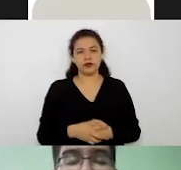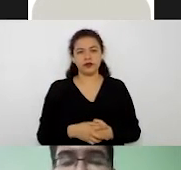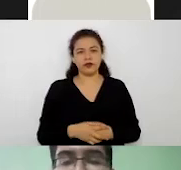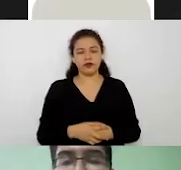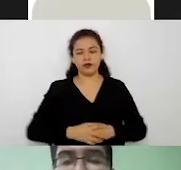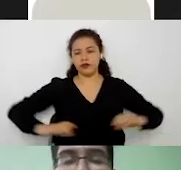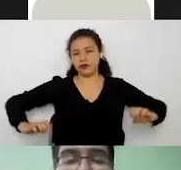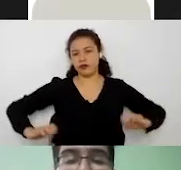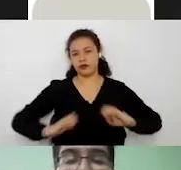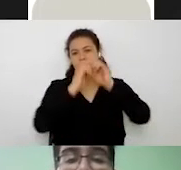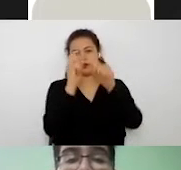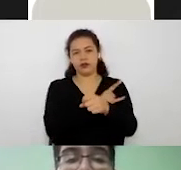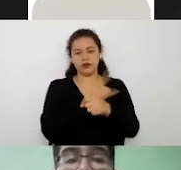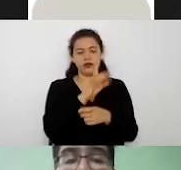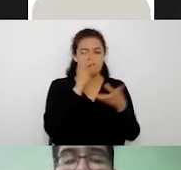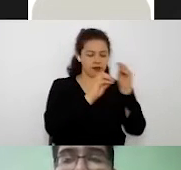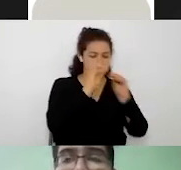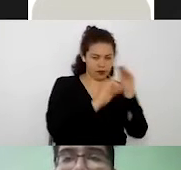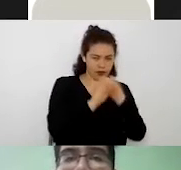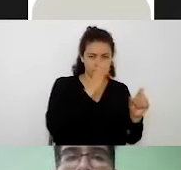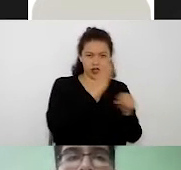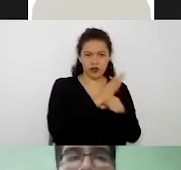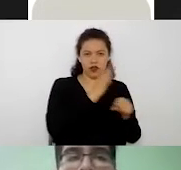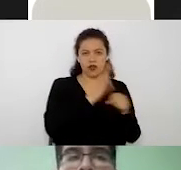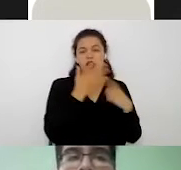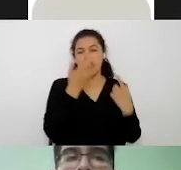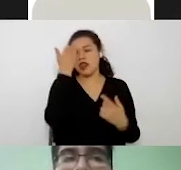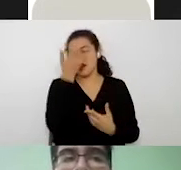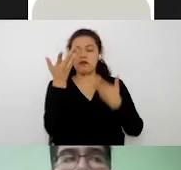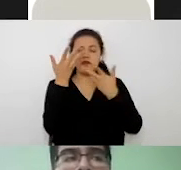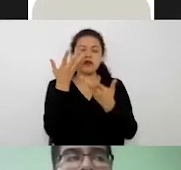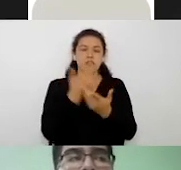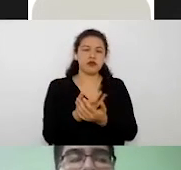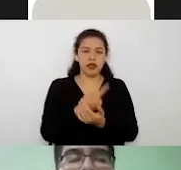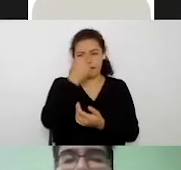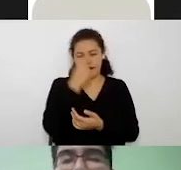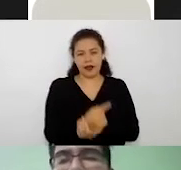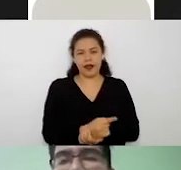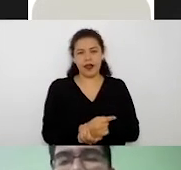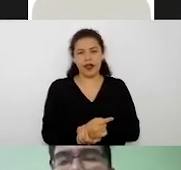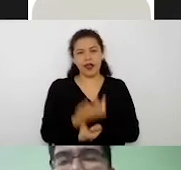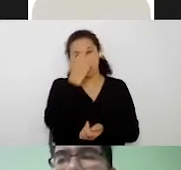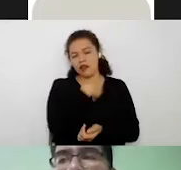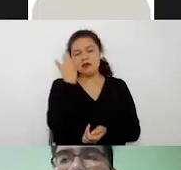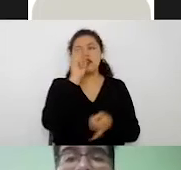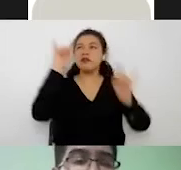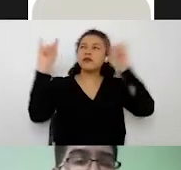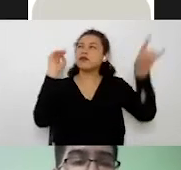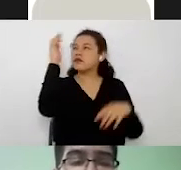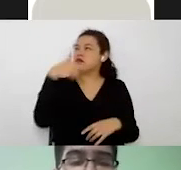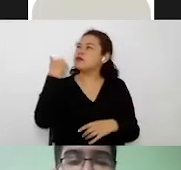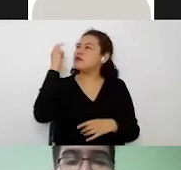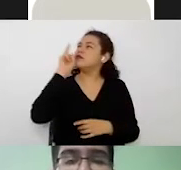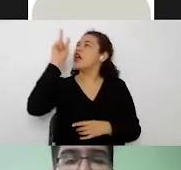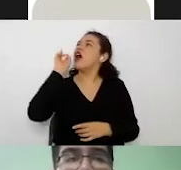simulacros, tanto de gabinete, que de ahora en adelante se tomen unos momentos a lo mejor para checar alguna señalización y ver qué es lo que